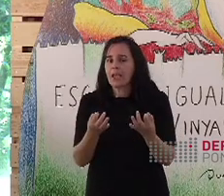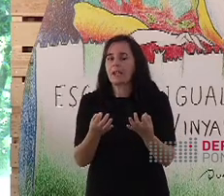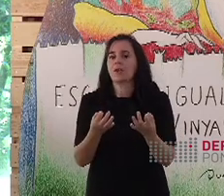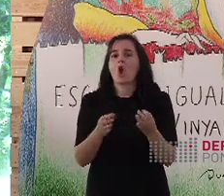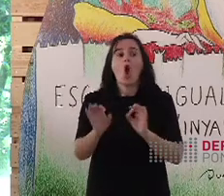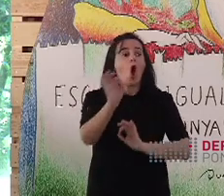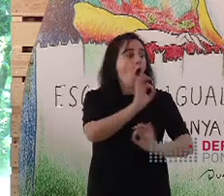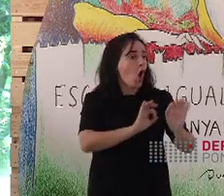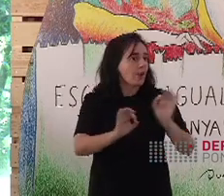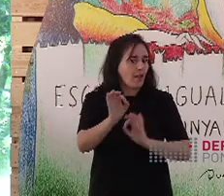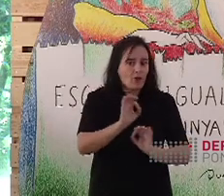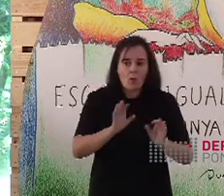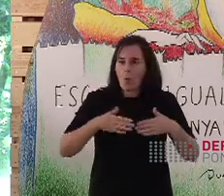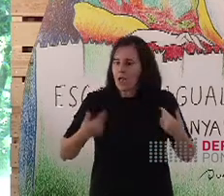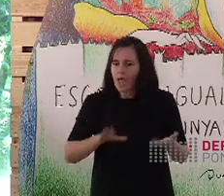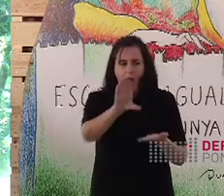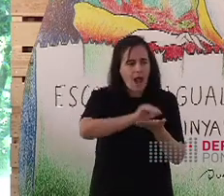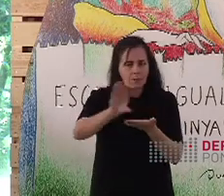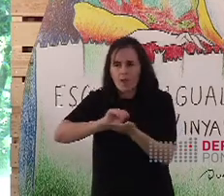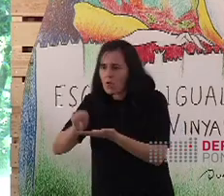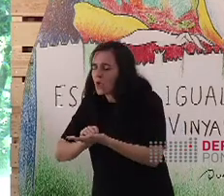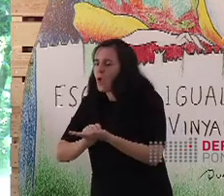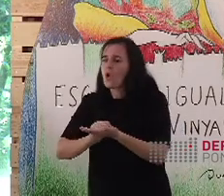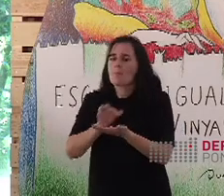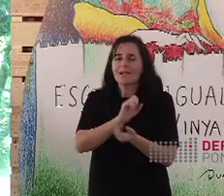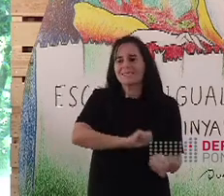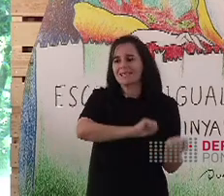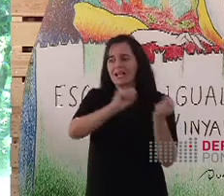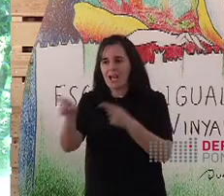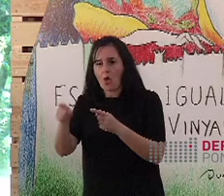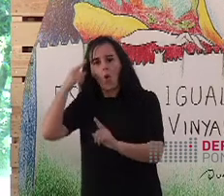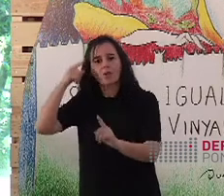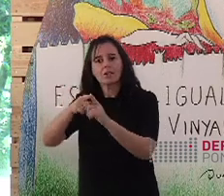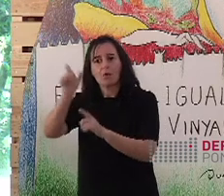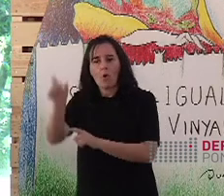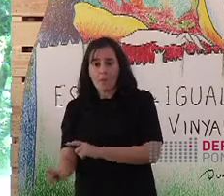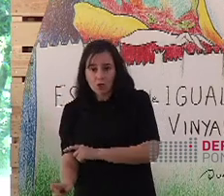toda aquela organización, captación, traslado para a explotación sexual dunha persoa.